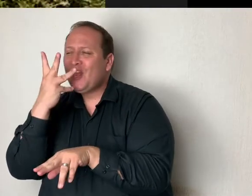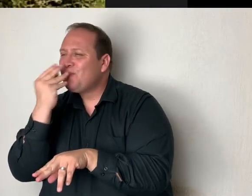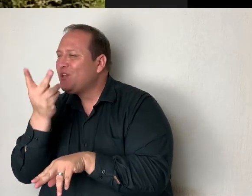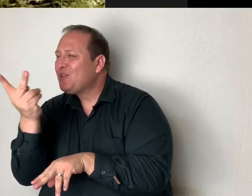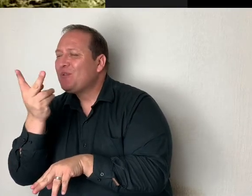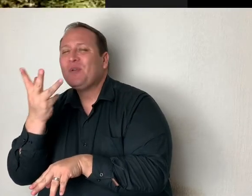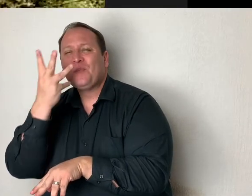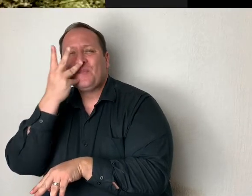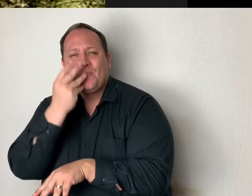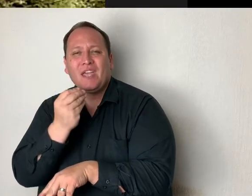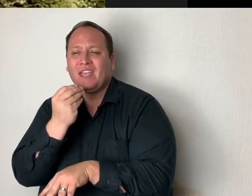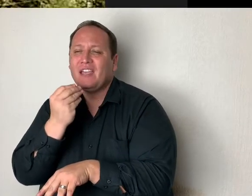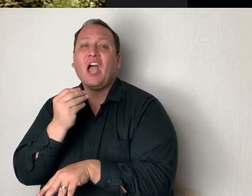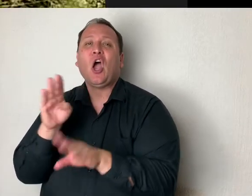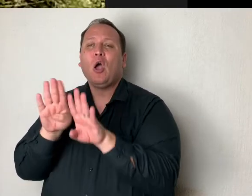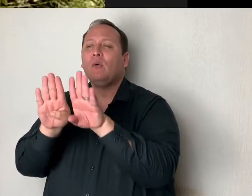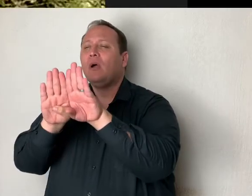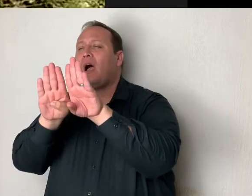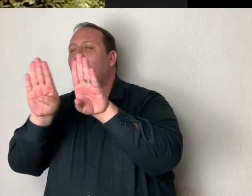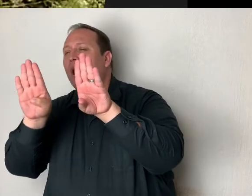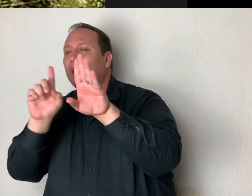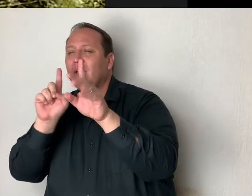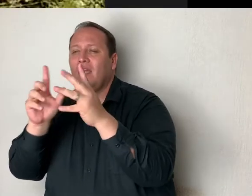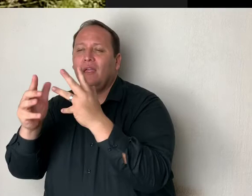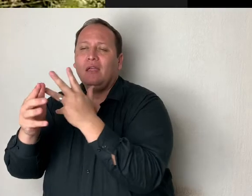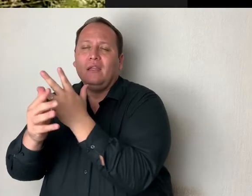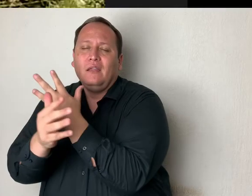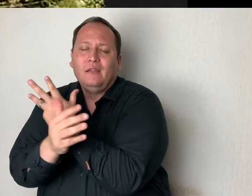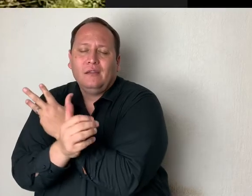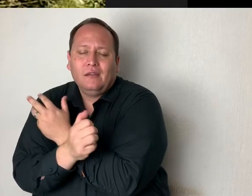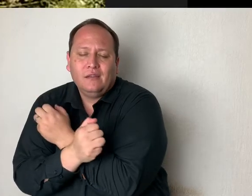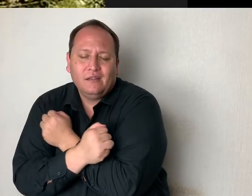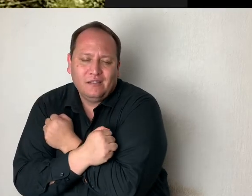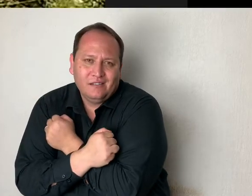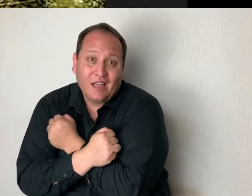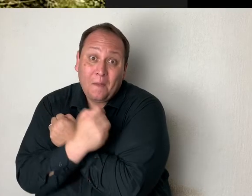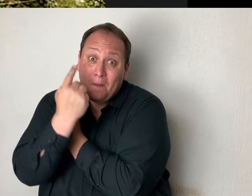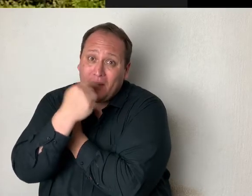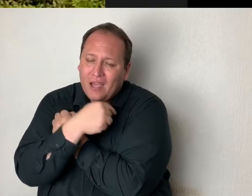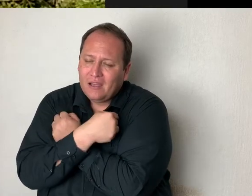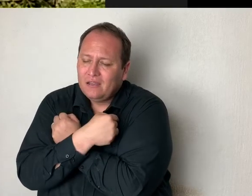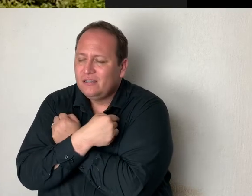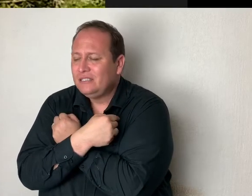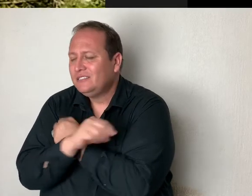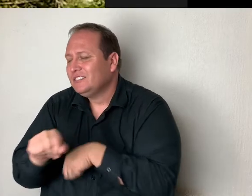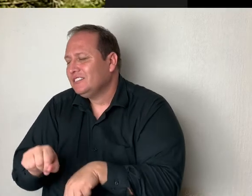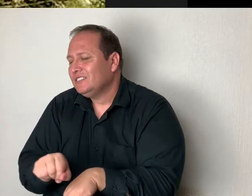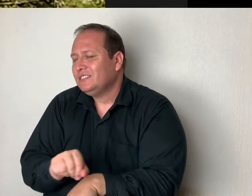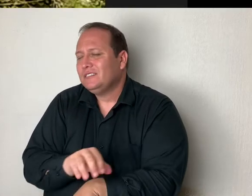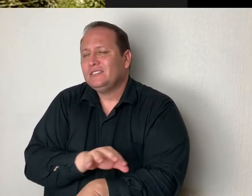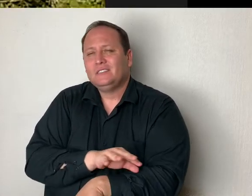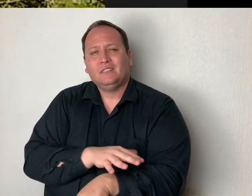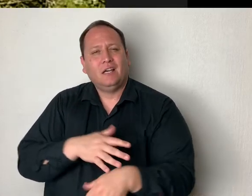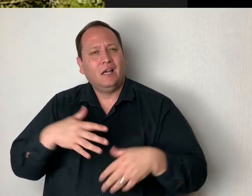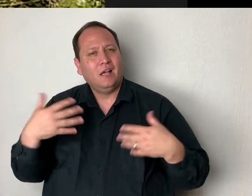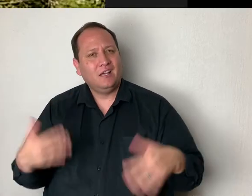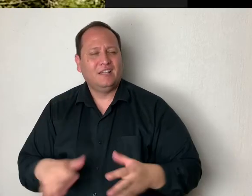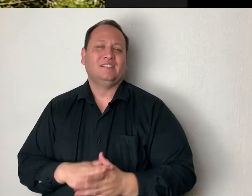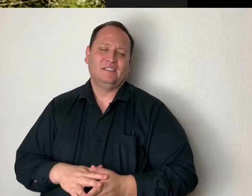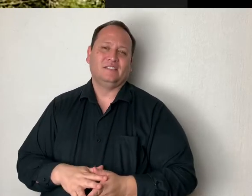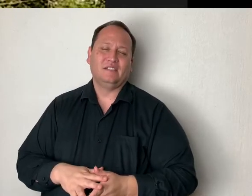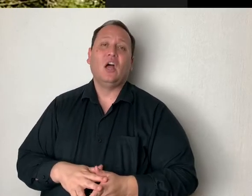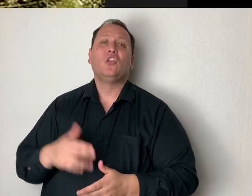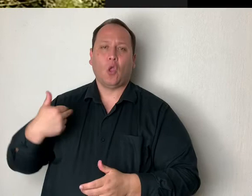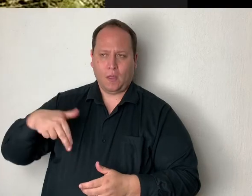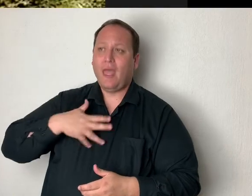de la puerta de emergencia, lo cual para mí fue una gran emoción. Tenemos abuelos,